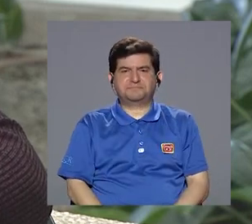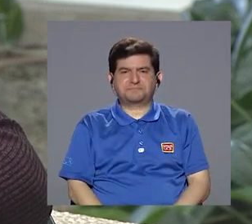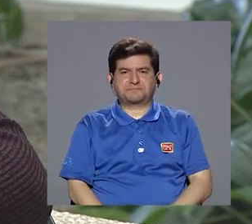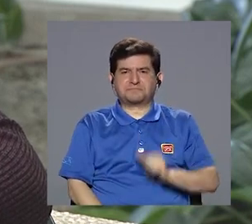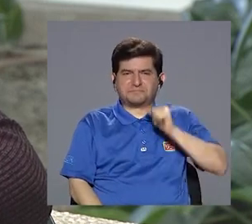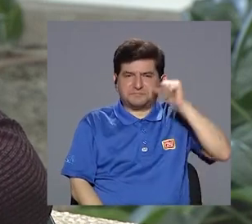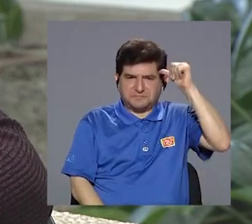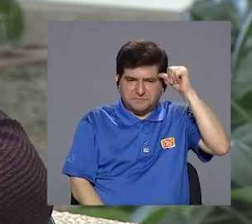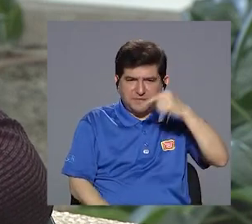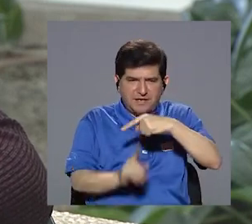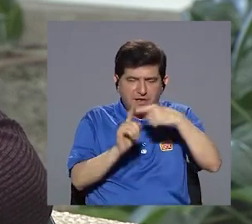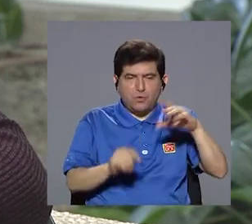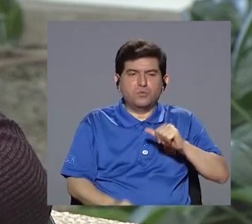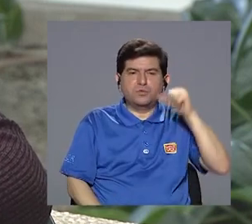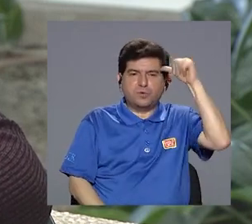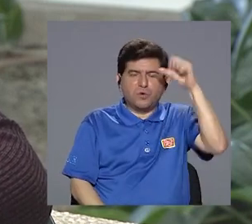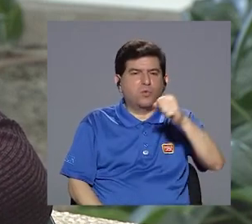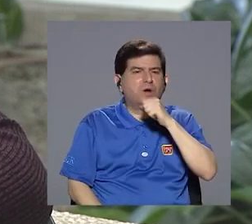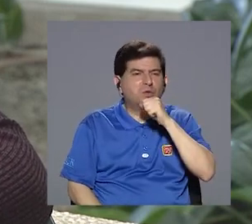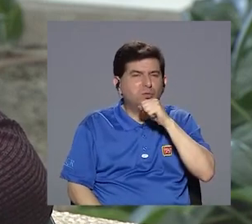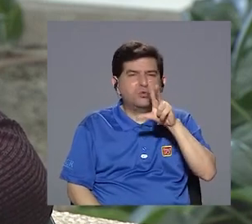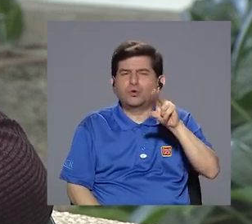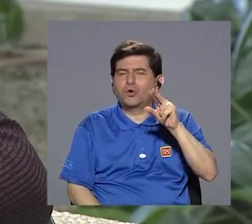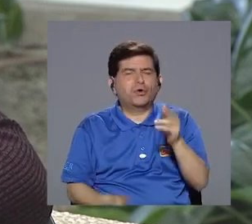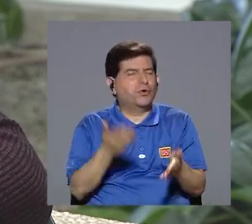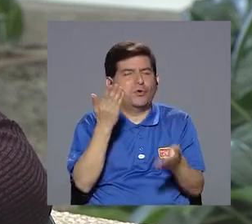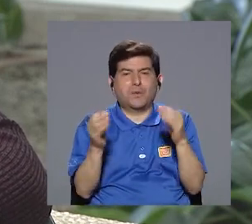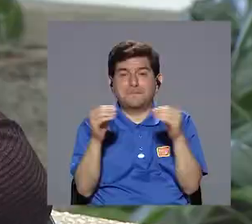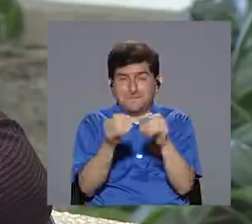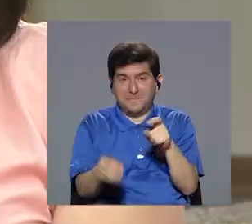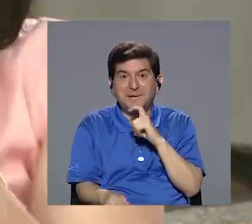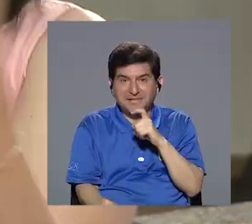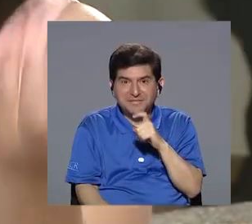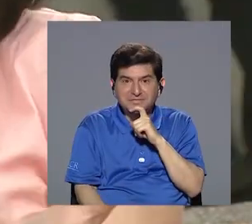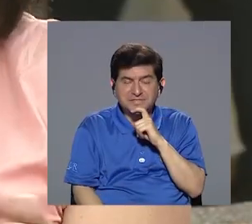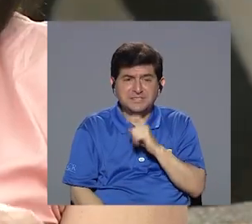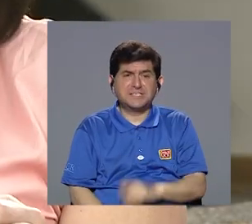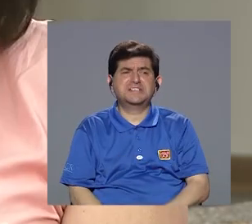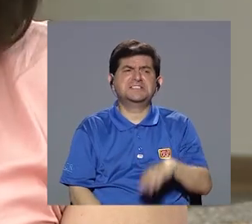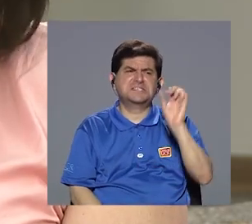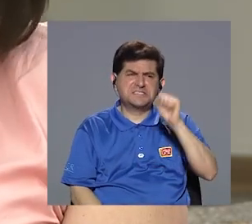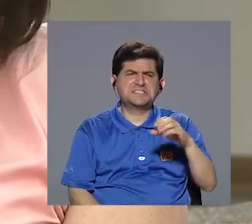el adulto intermedio o los adultos mayores, pues como que no. Es más difícil cambiar su...